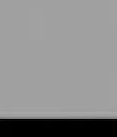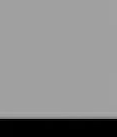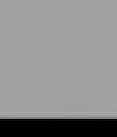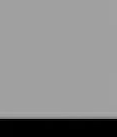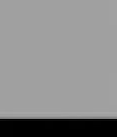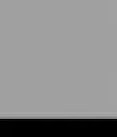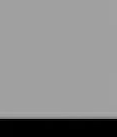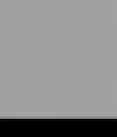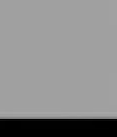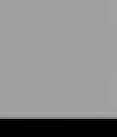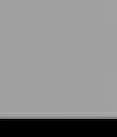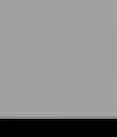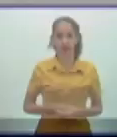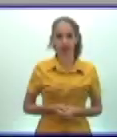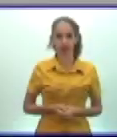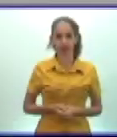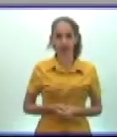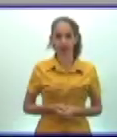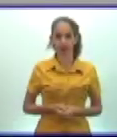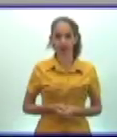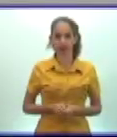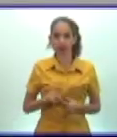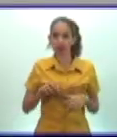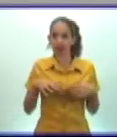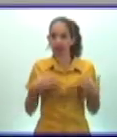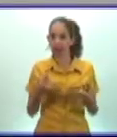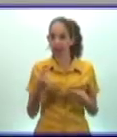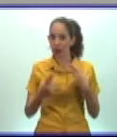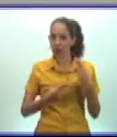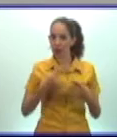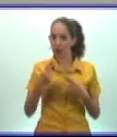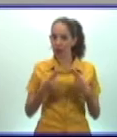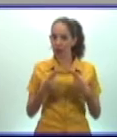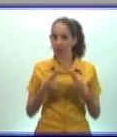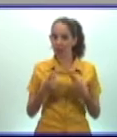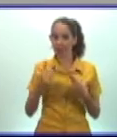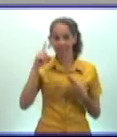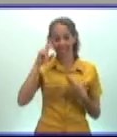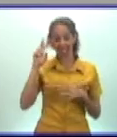Bueno, ¿cómo podemos resolver eso? En 8º grado,